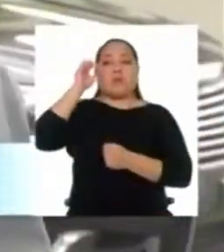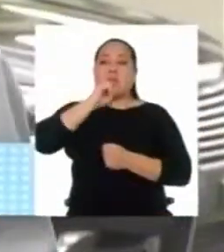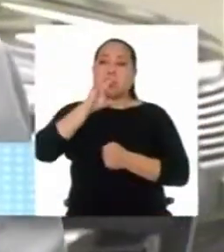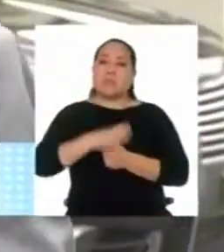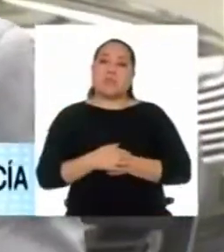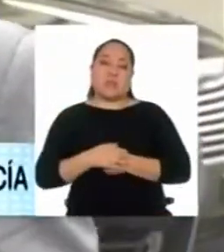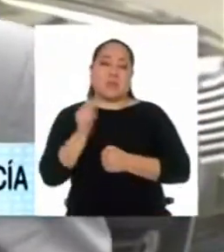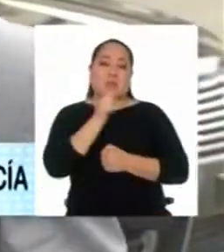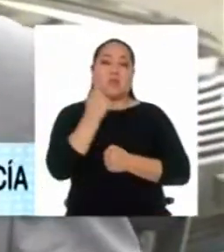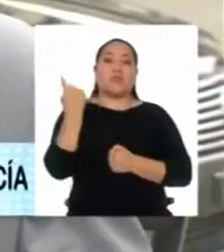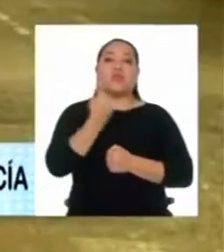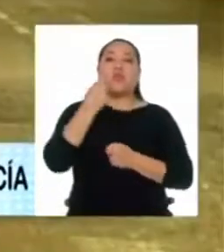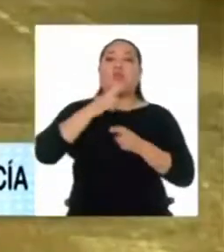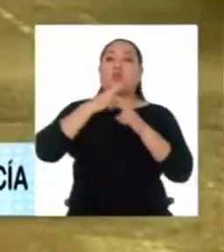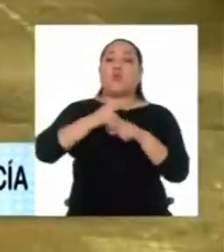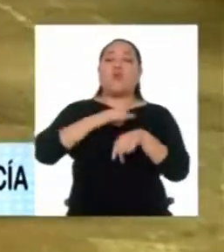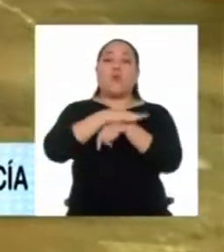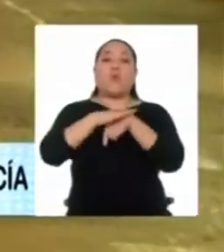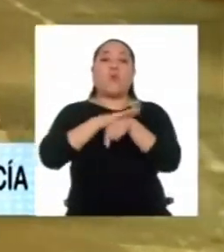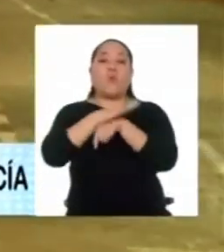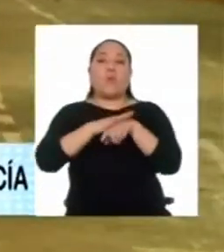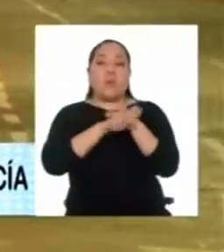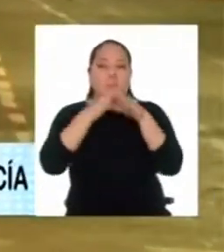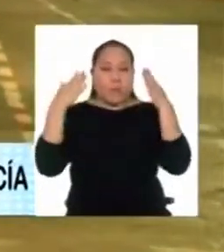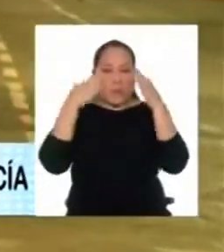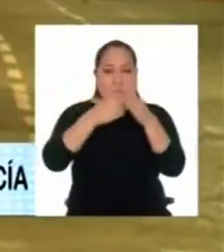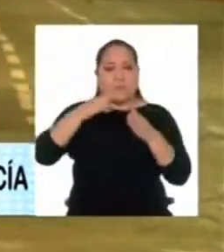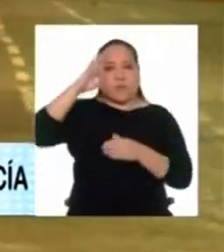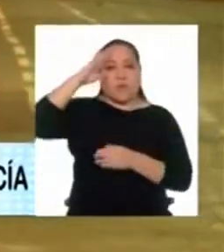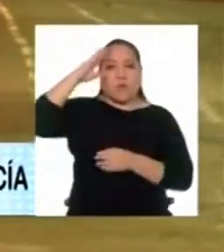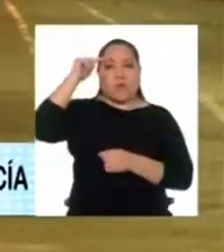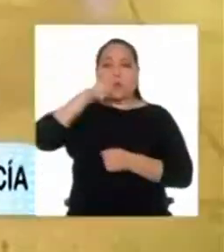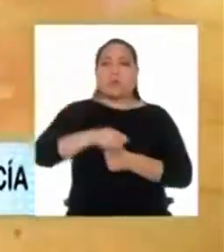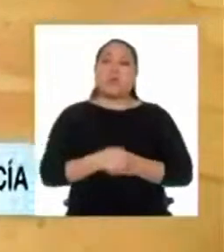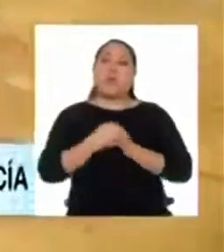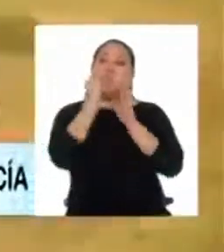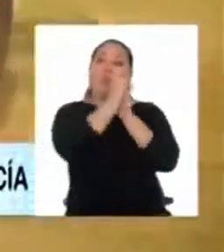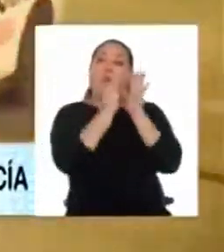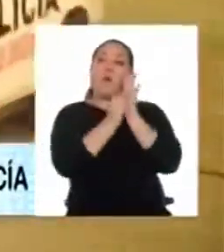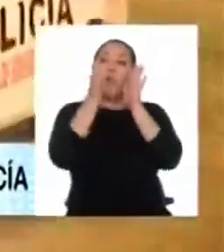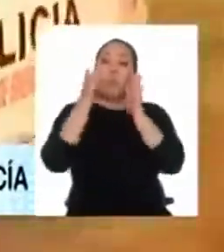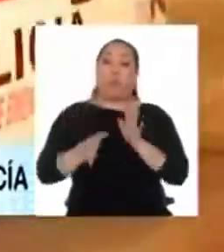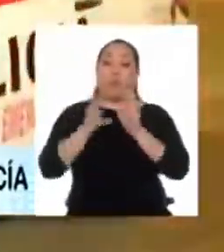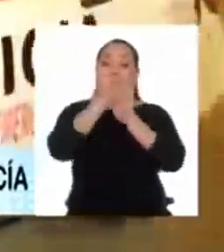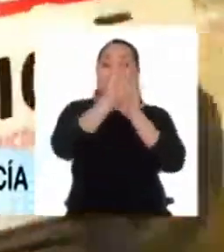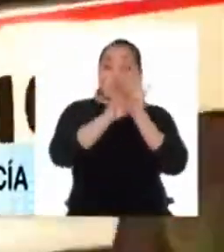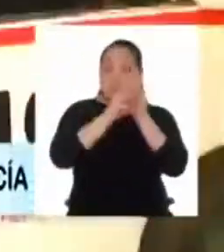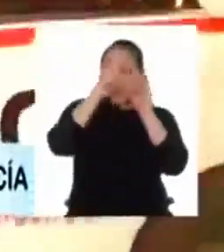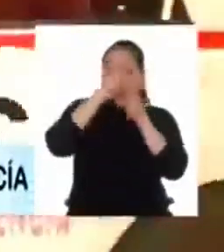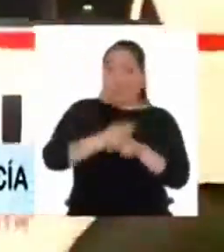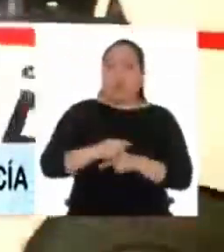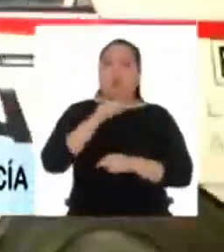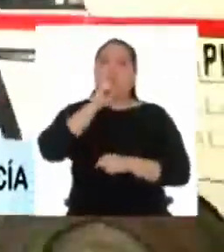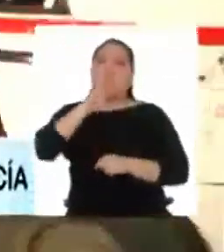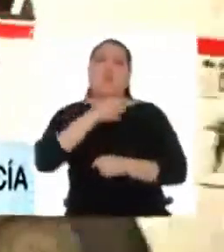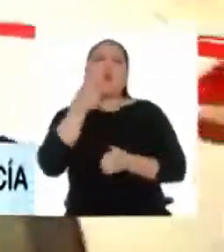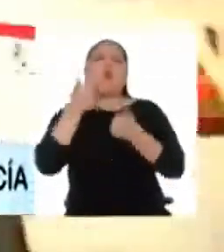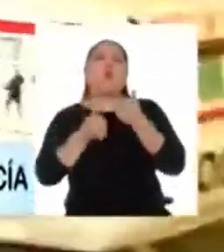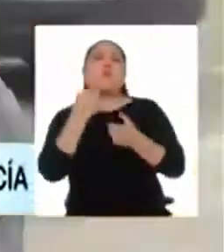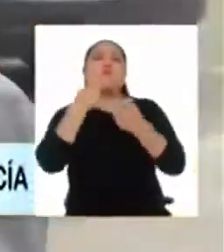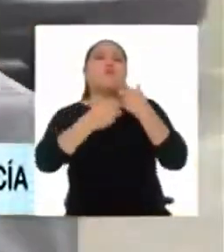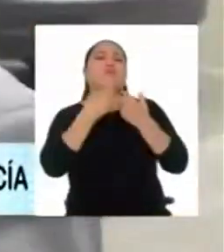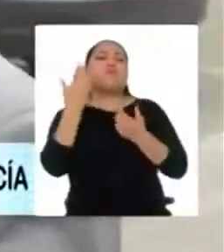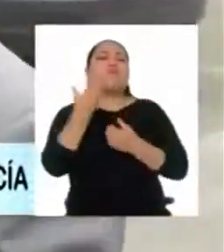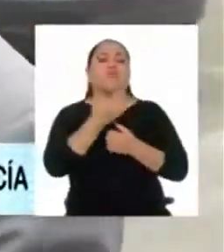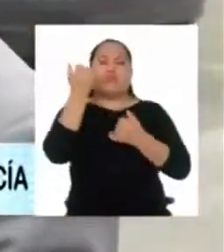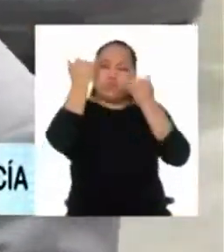lo estipulado solo sería en respuesta a un plan operativo específico de la policía. Como abogado y constitucionalista, cuestionó ciertas críticas a la